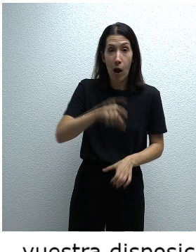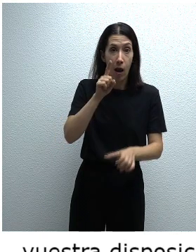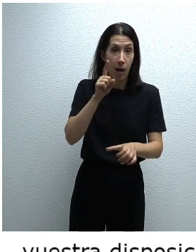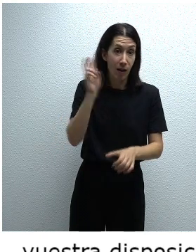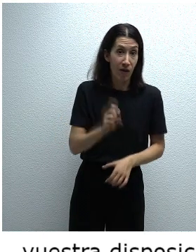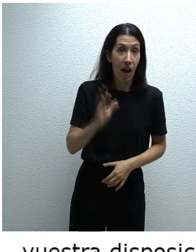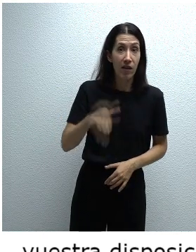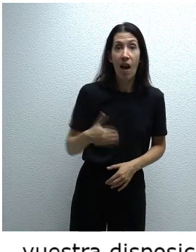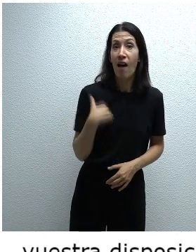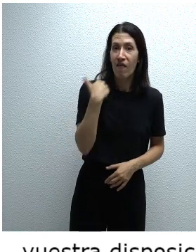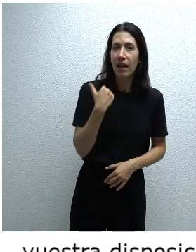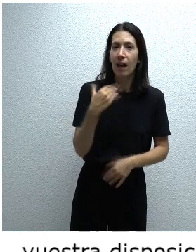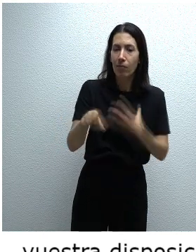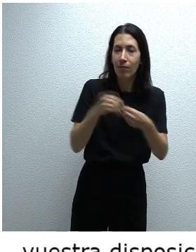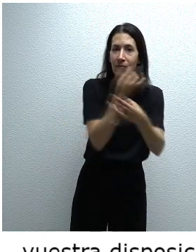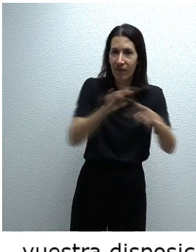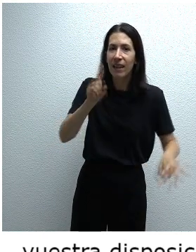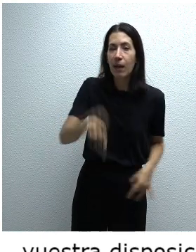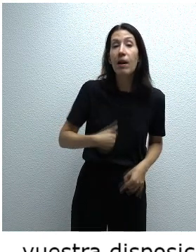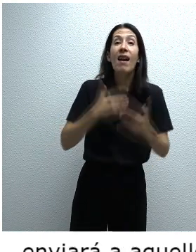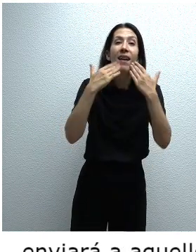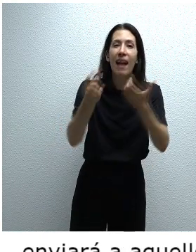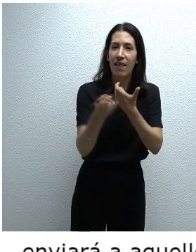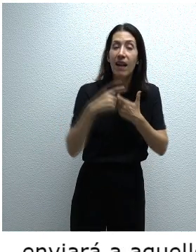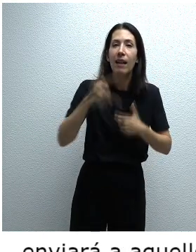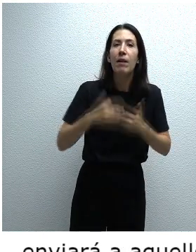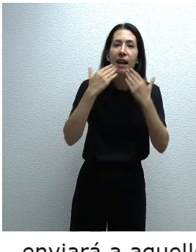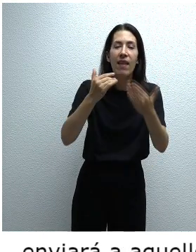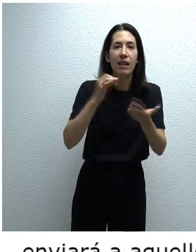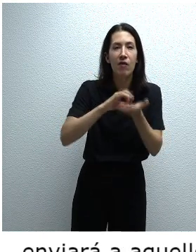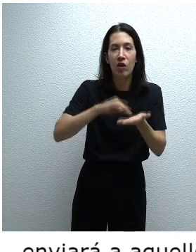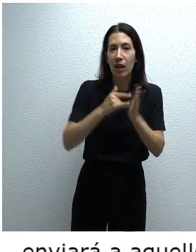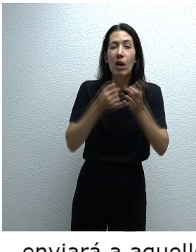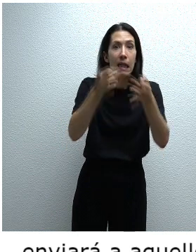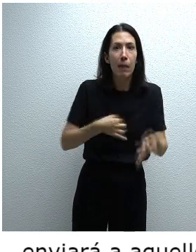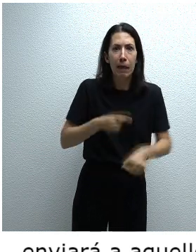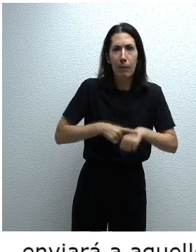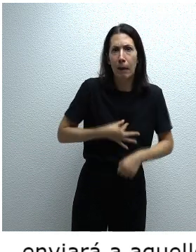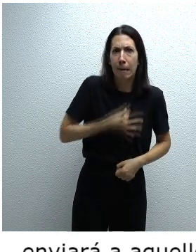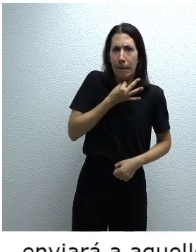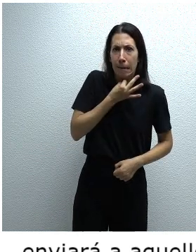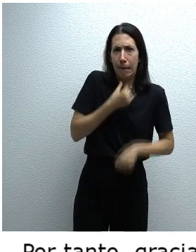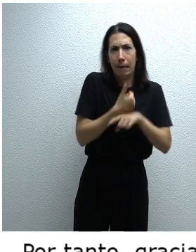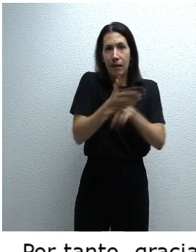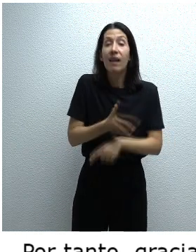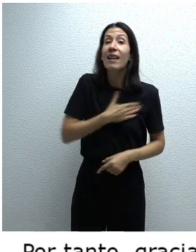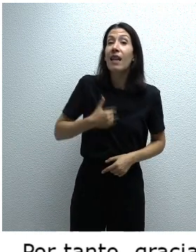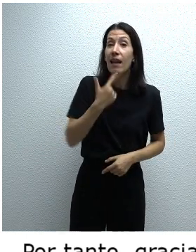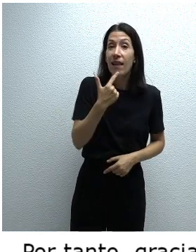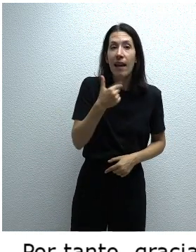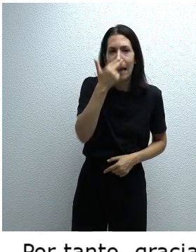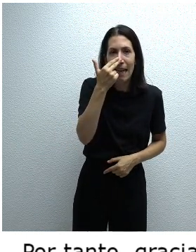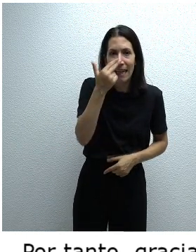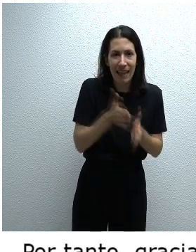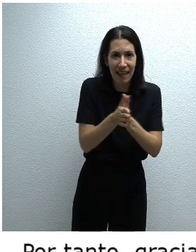venido. Y por tanto, gracias por su asistencia, gracias a los servicios técnicos, que siempre vamos apurados con el tiempo, pero esto quiere decir que hay interés y